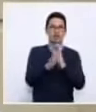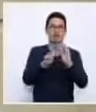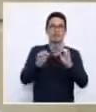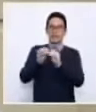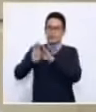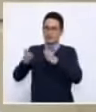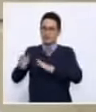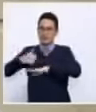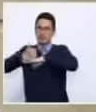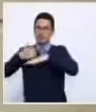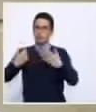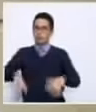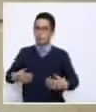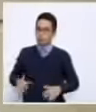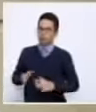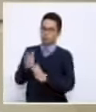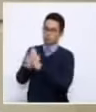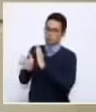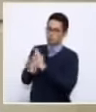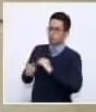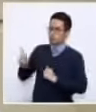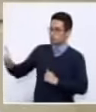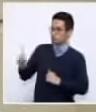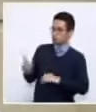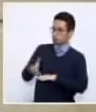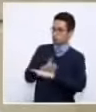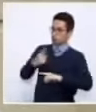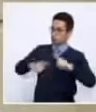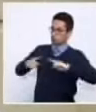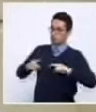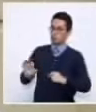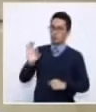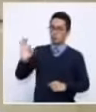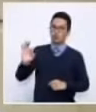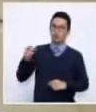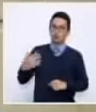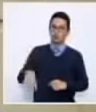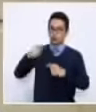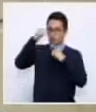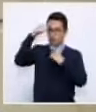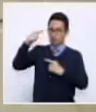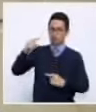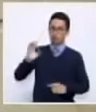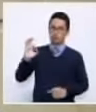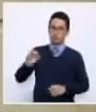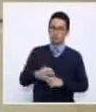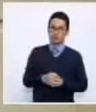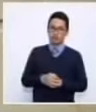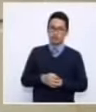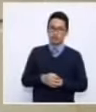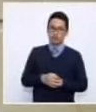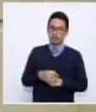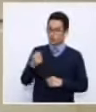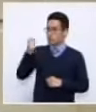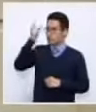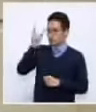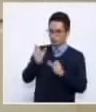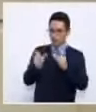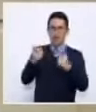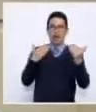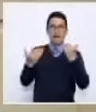mesa directiva sobre su muy importante intervención original y auténtica. Le entendimos que los